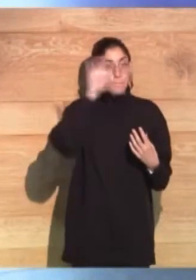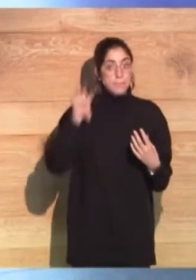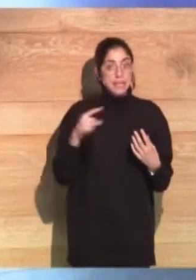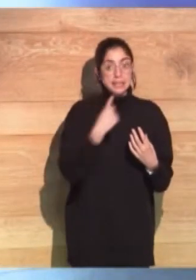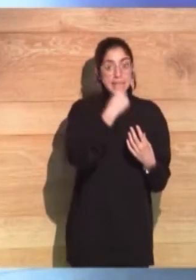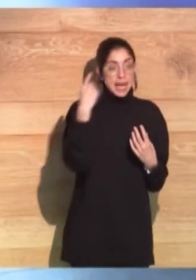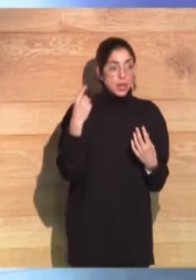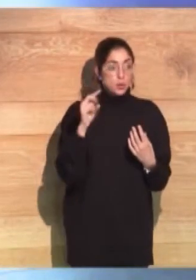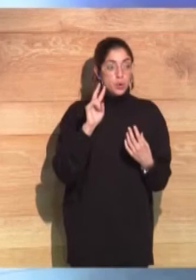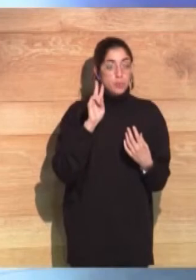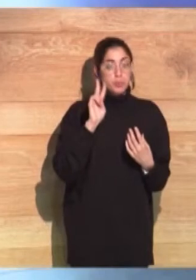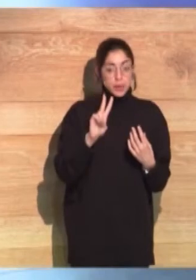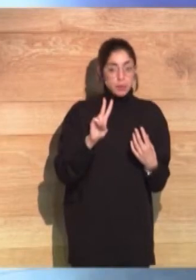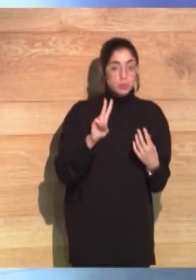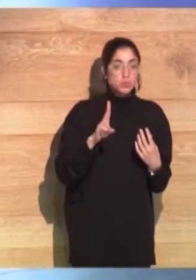su propia